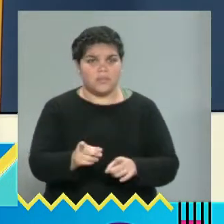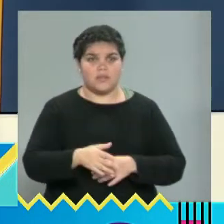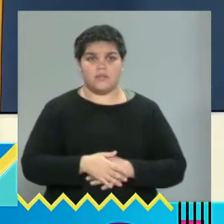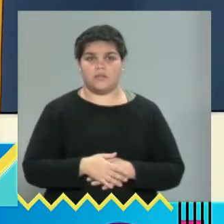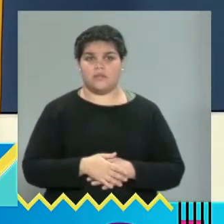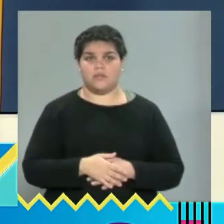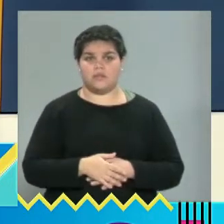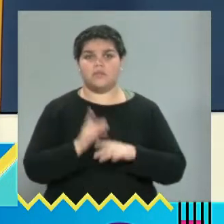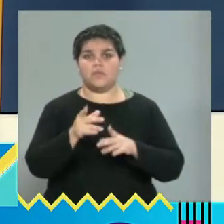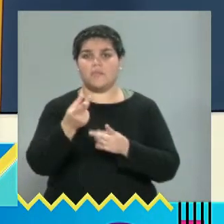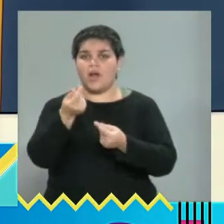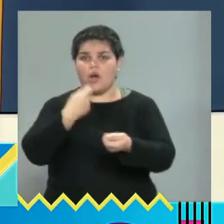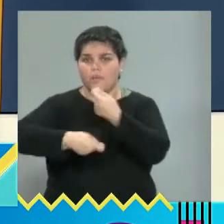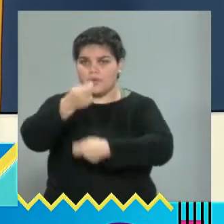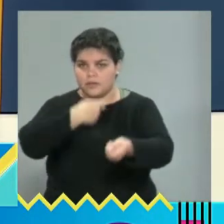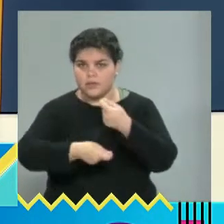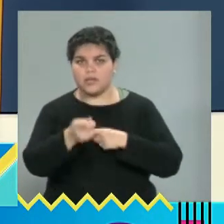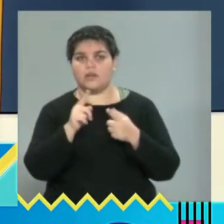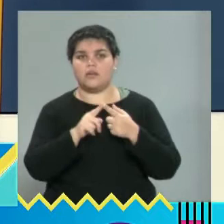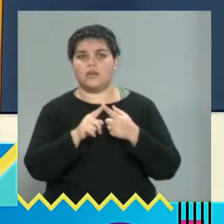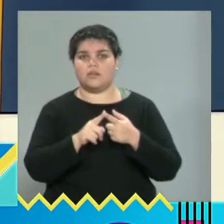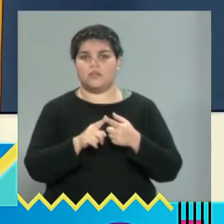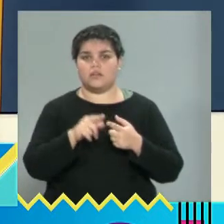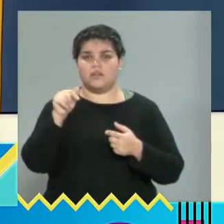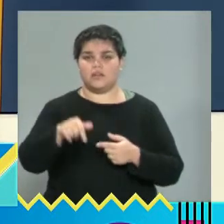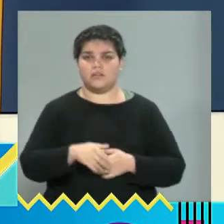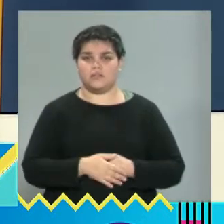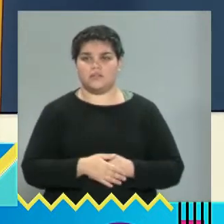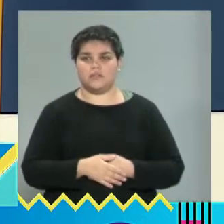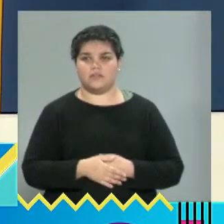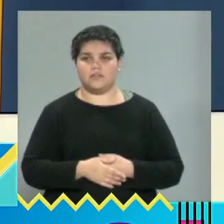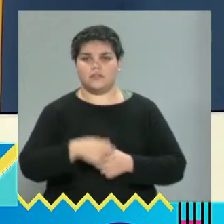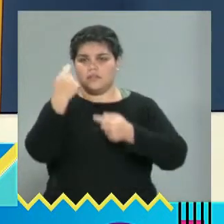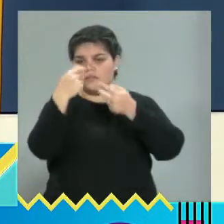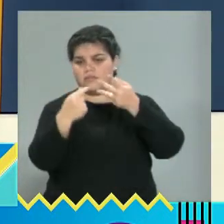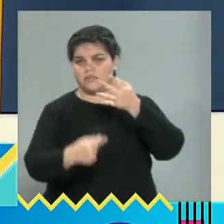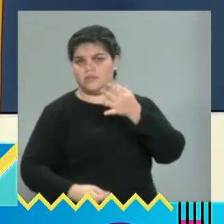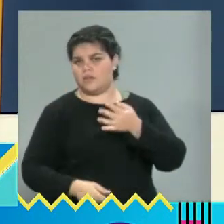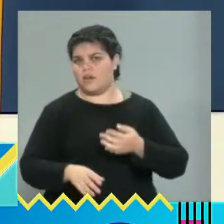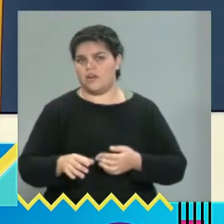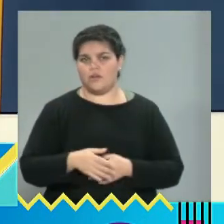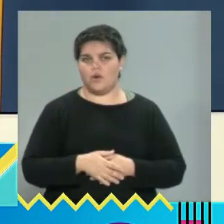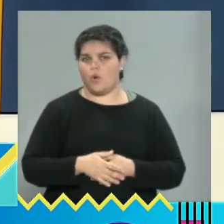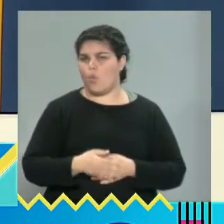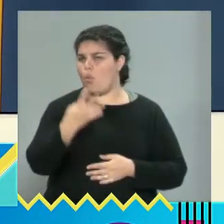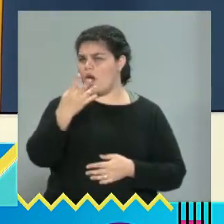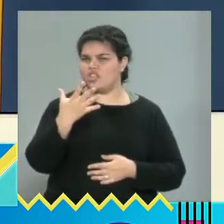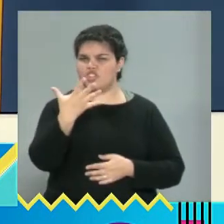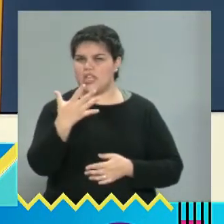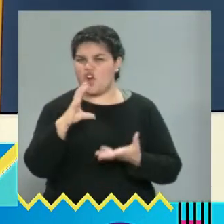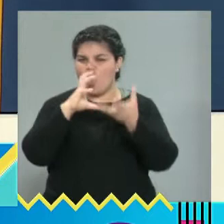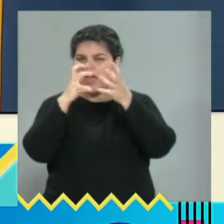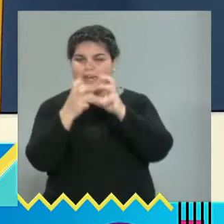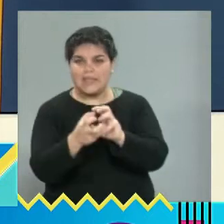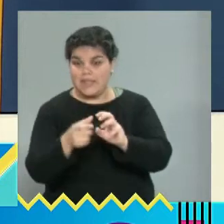de convertibilidad, que originó el Rodrigazo, que originó las últimas 4 o 5 crisis nuestras. Básicamente